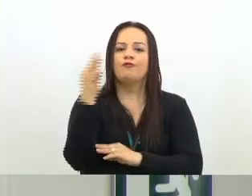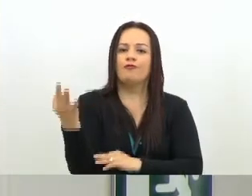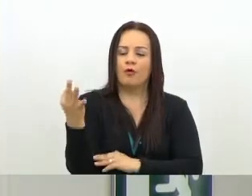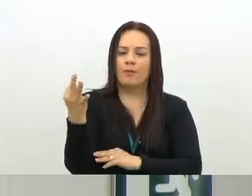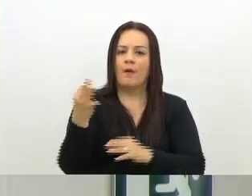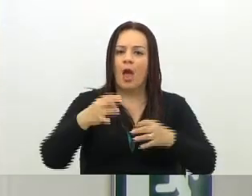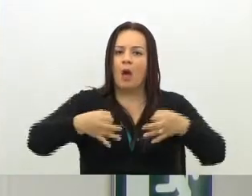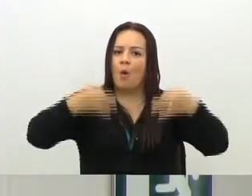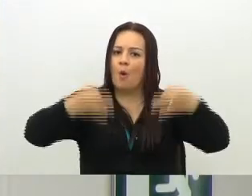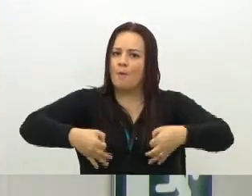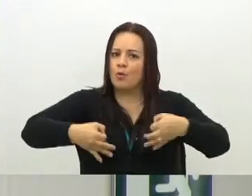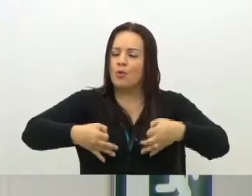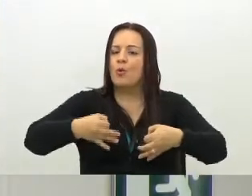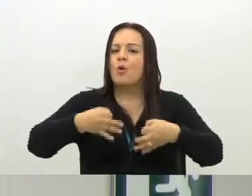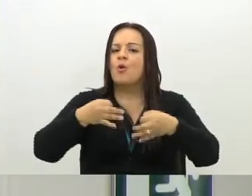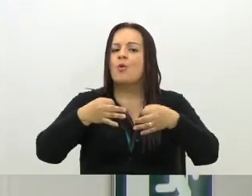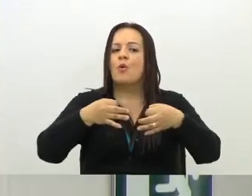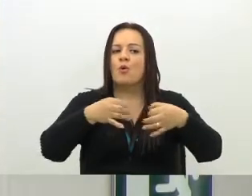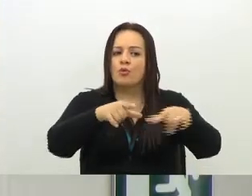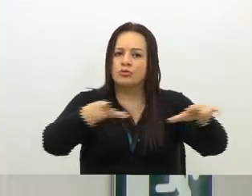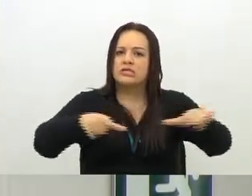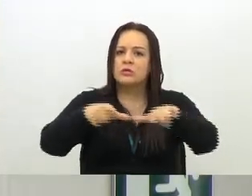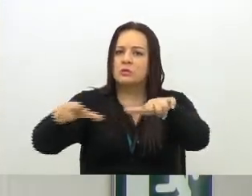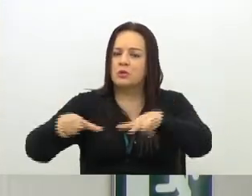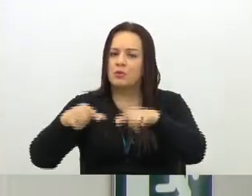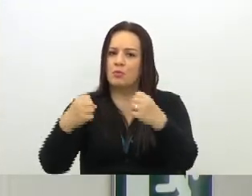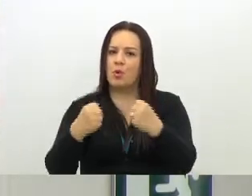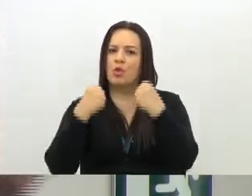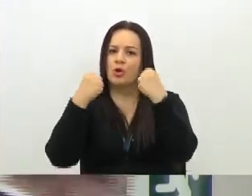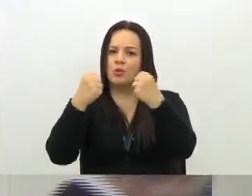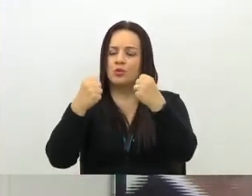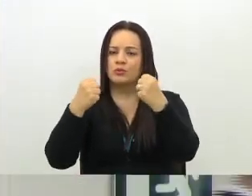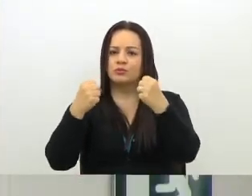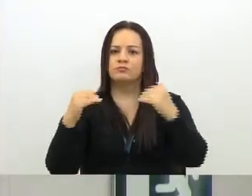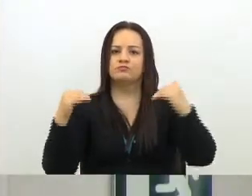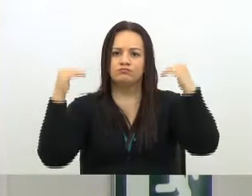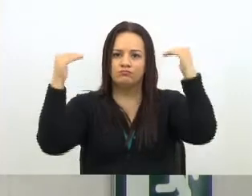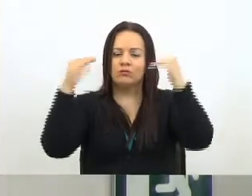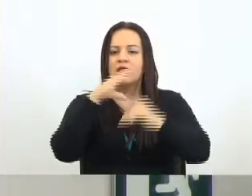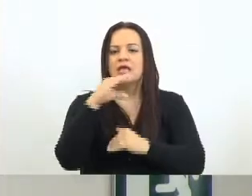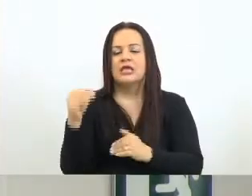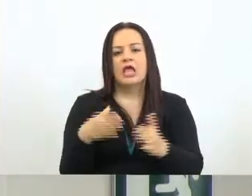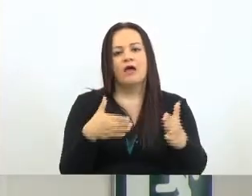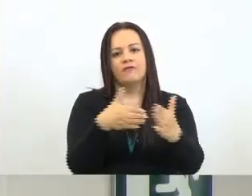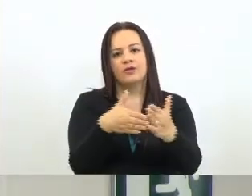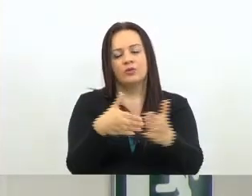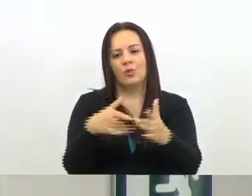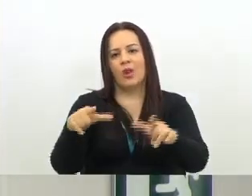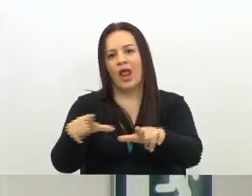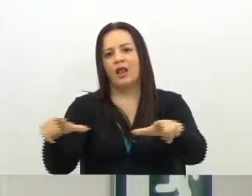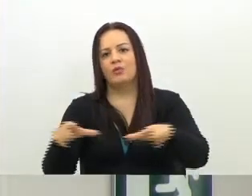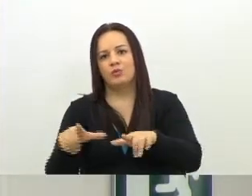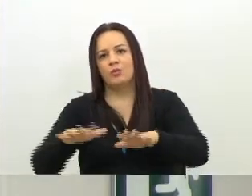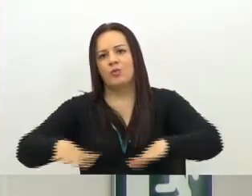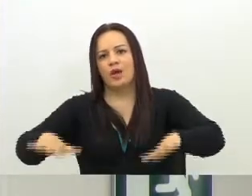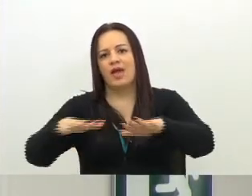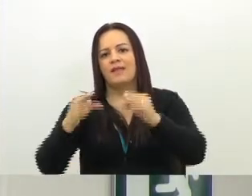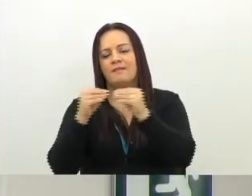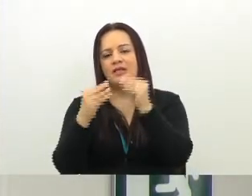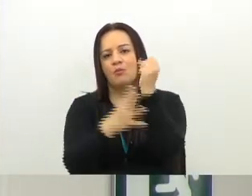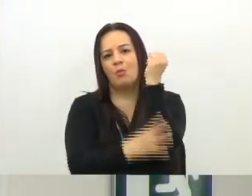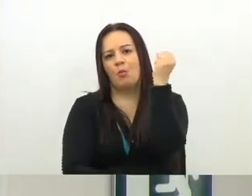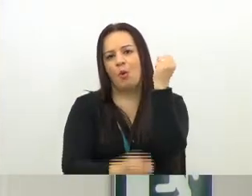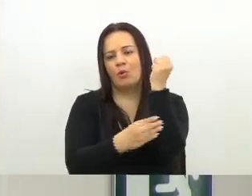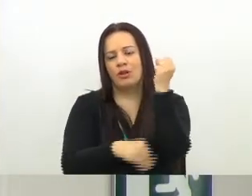sectores económicos poderosos y sabemos que afectó grandemente a los sectores medios y más pobres de nuestro